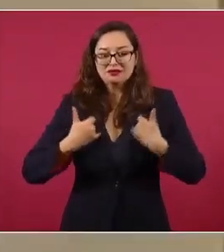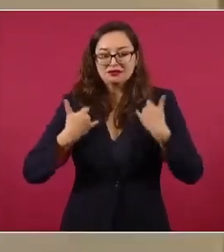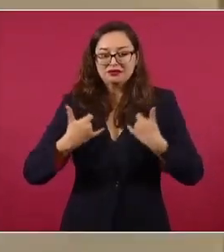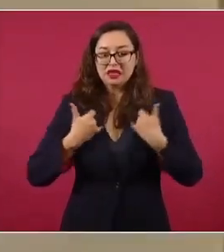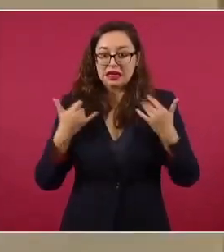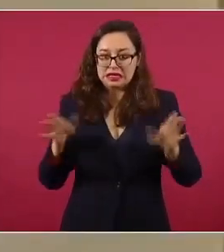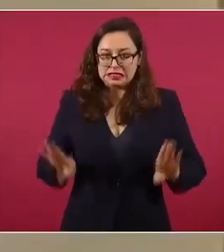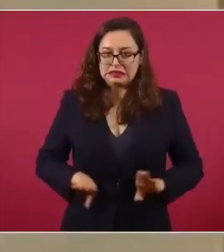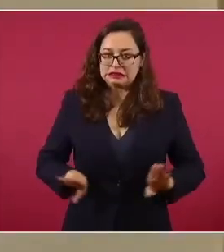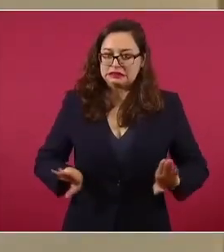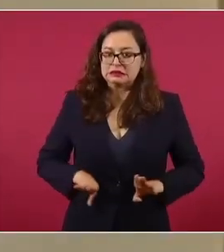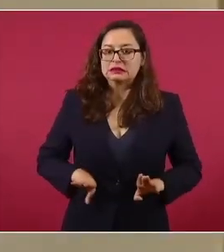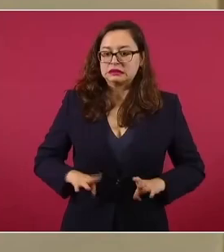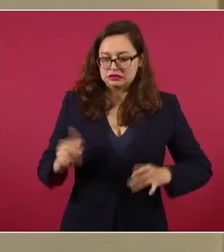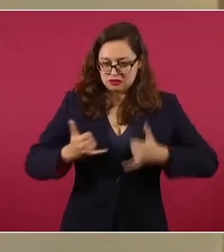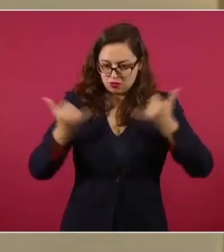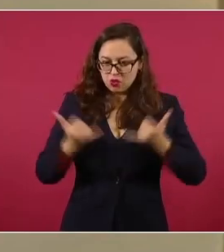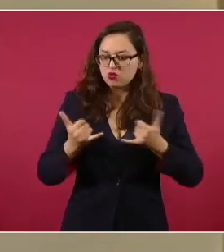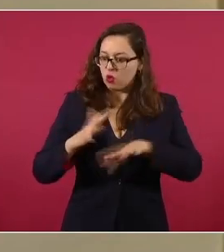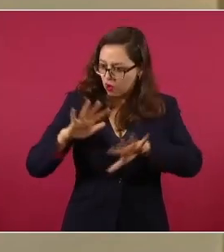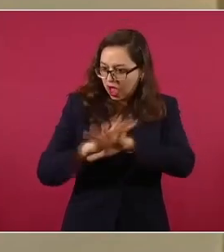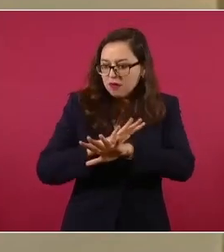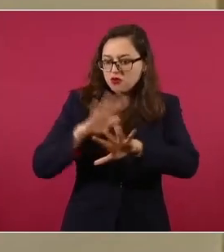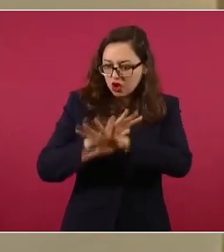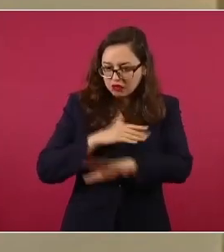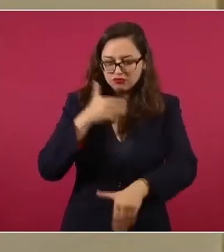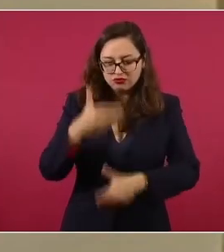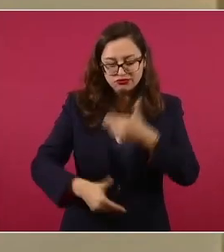y no ser revolucionario